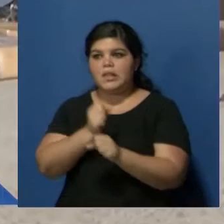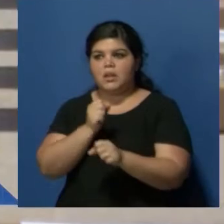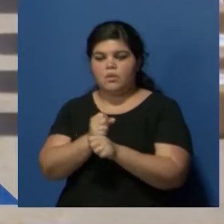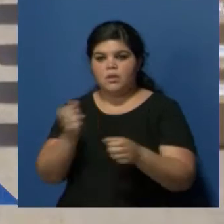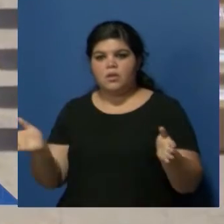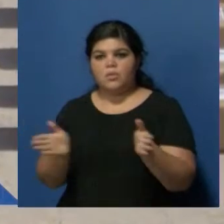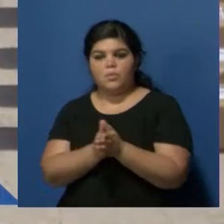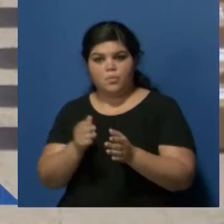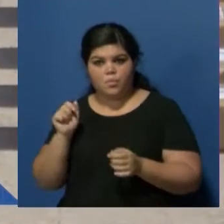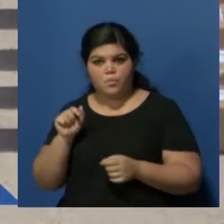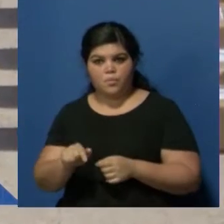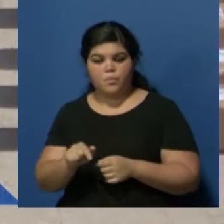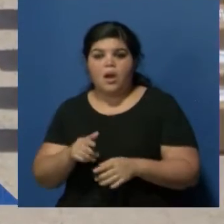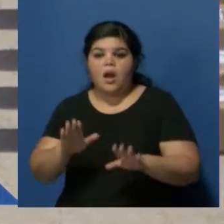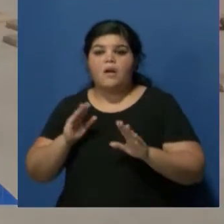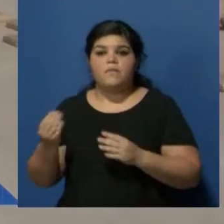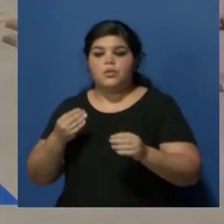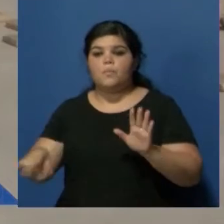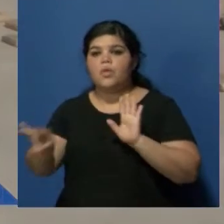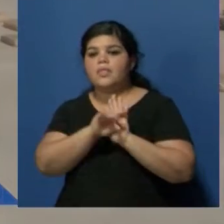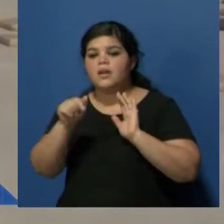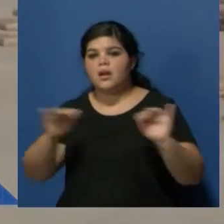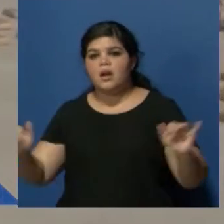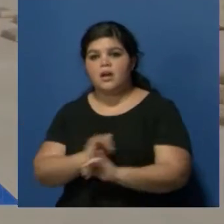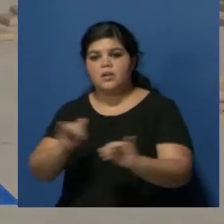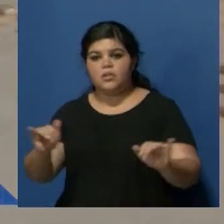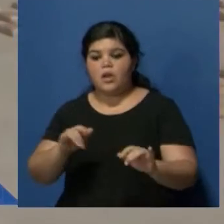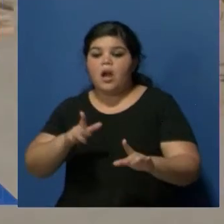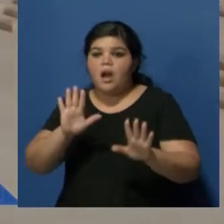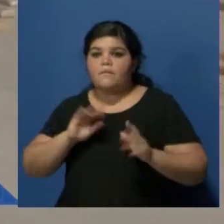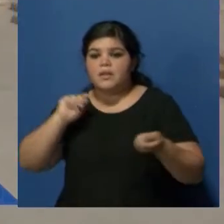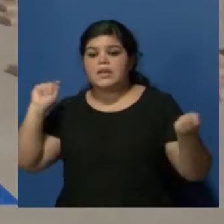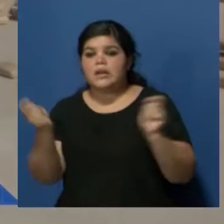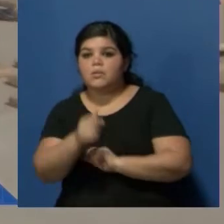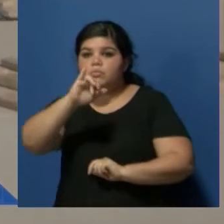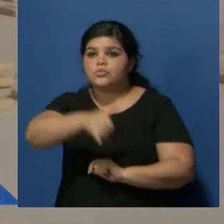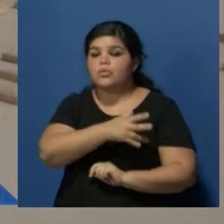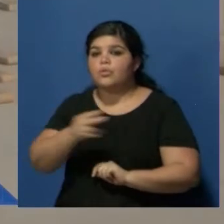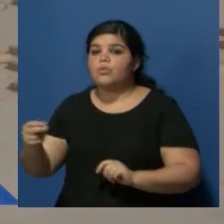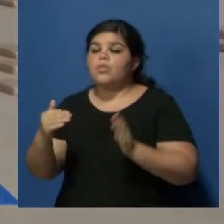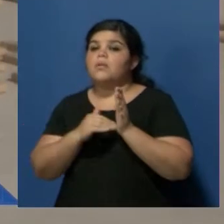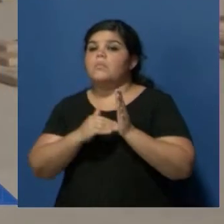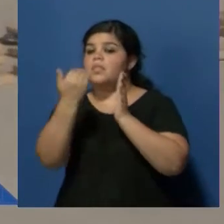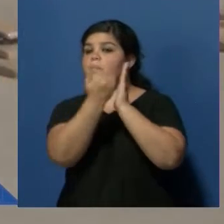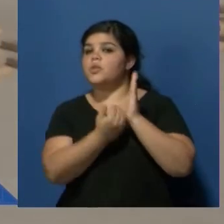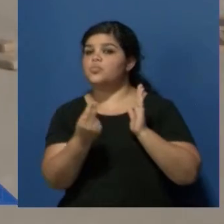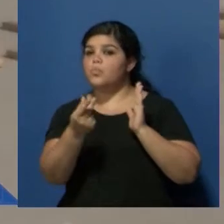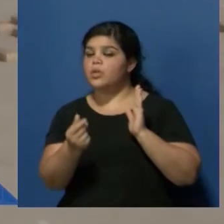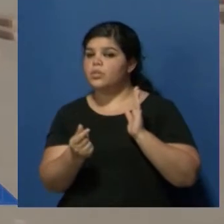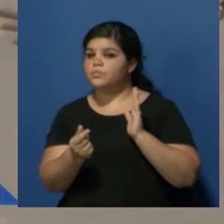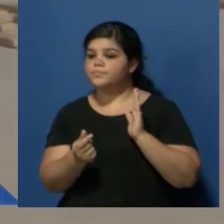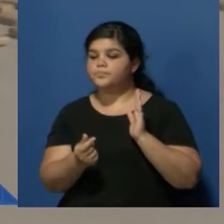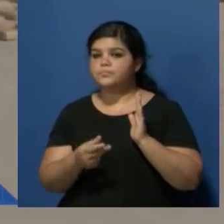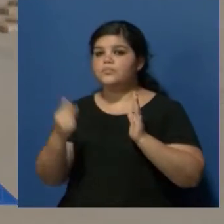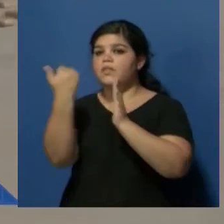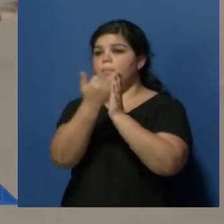prevención. Bueno, veremos si a partir de esta declaración hay un cambio, por ejemplo, en ese sentido, en el presupuesto. Históricamente, el presupuesto de CEDRONAR no ha